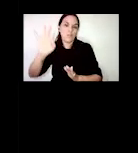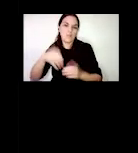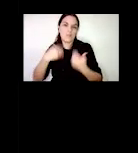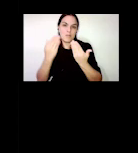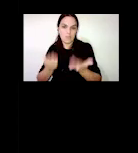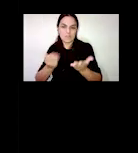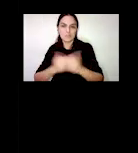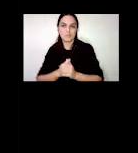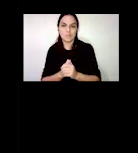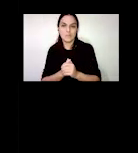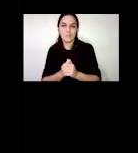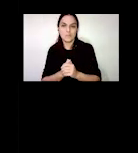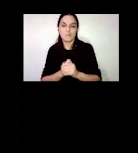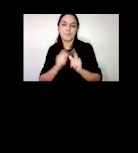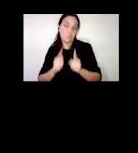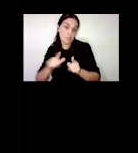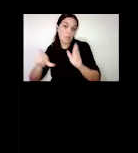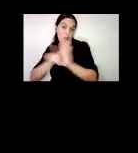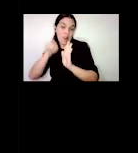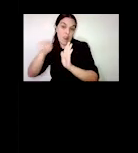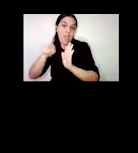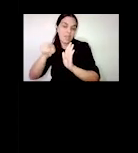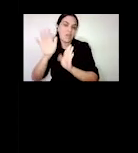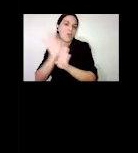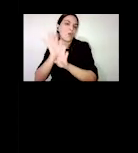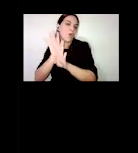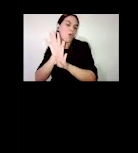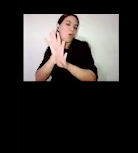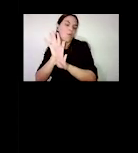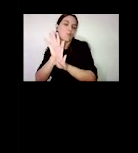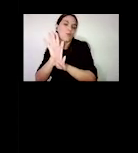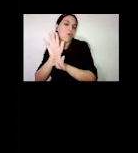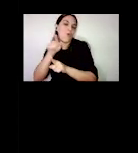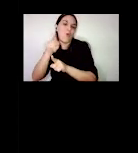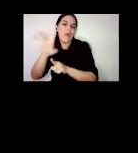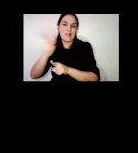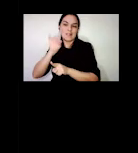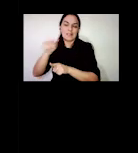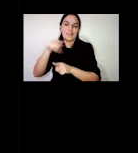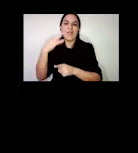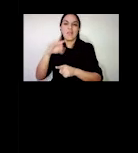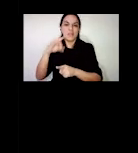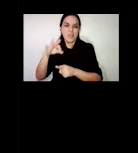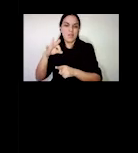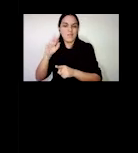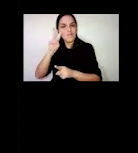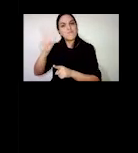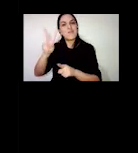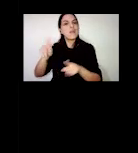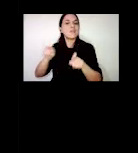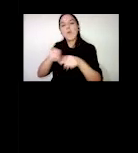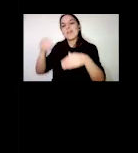así como toma la 19.550 como supletoriedad, deben ser consideradas como de la